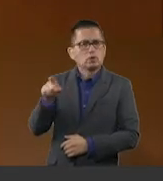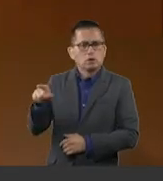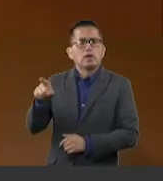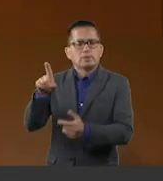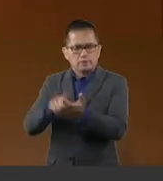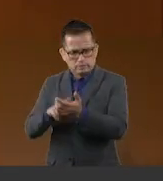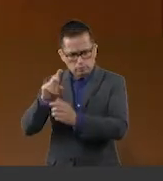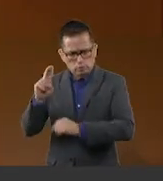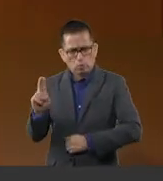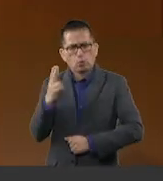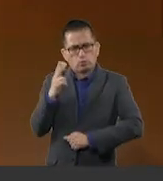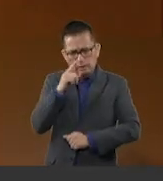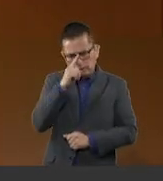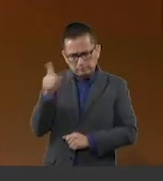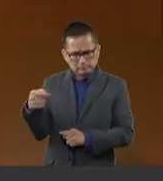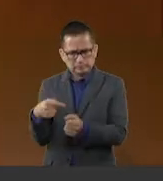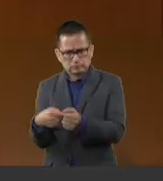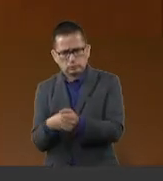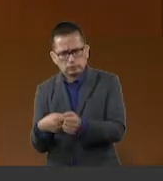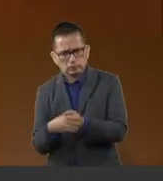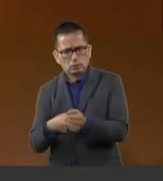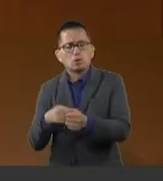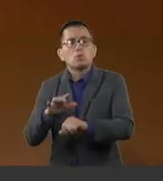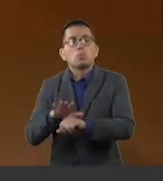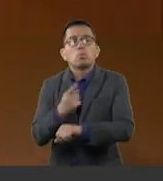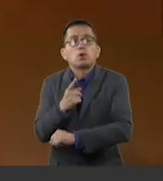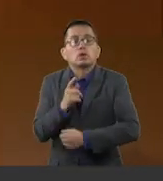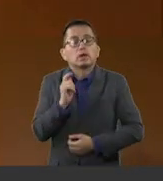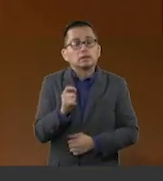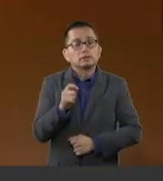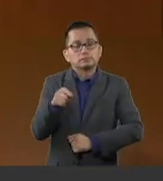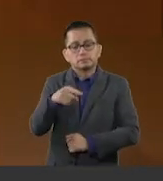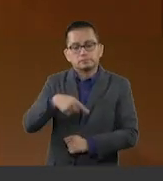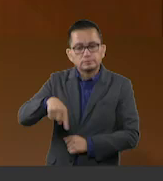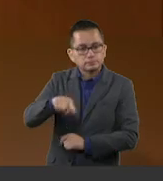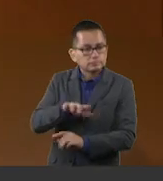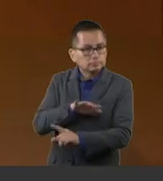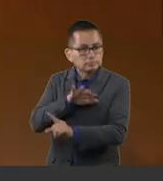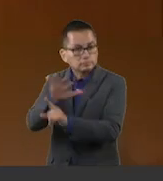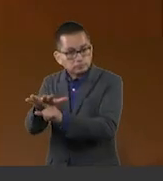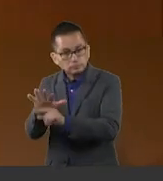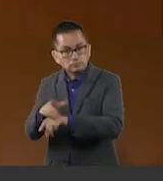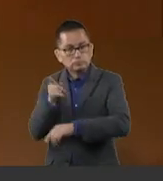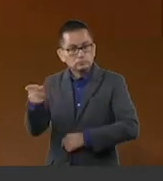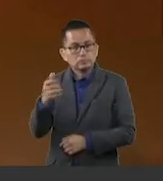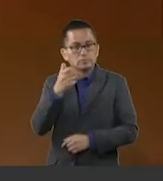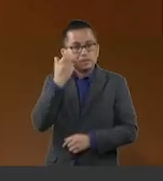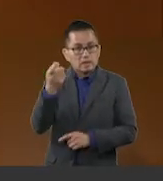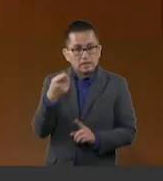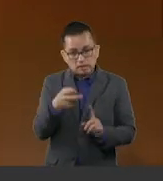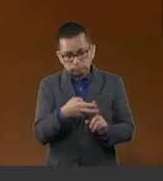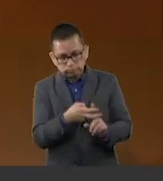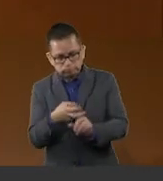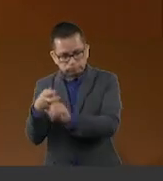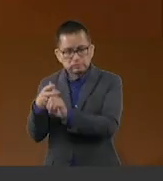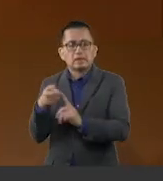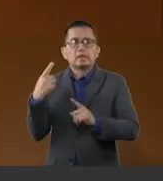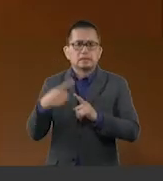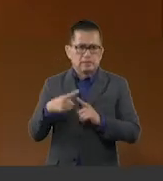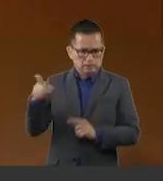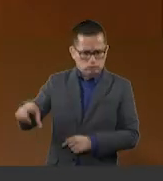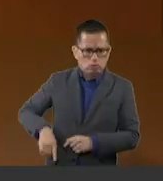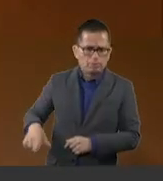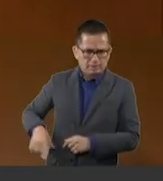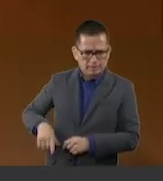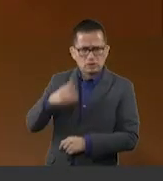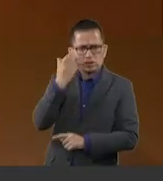UNAM, producto de la golpiza y del intento de secuestro de agentes del gobierno que se lo